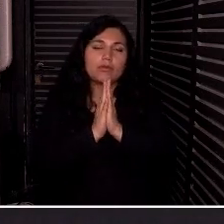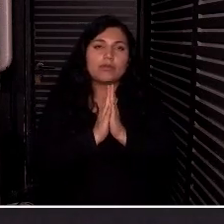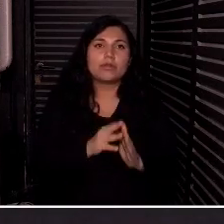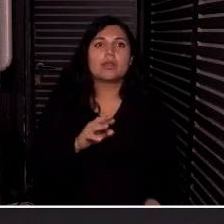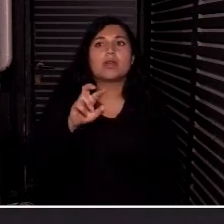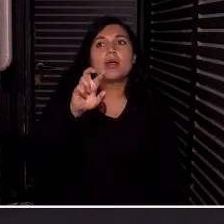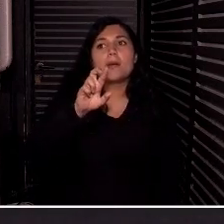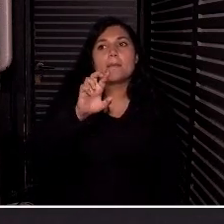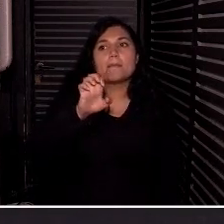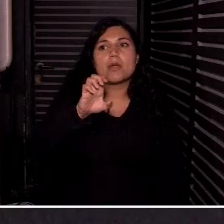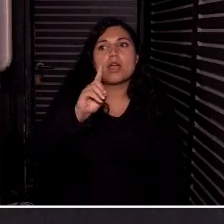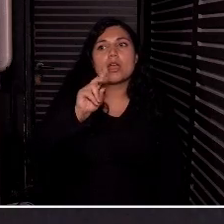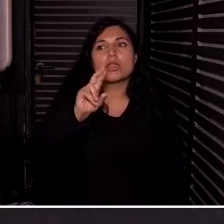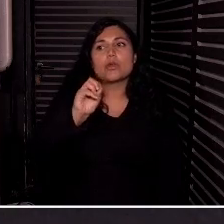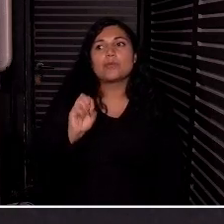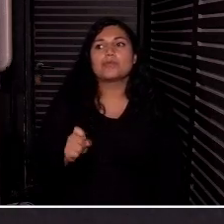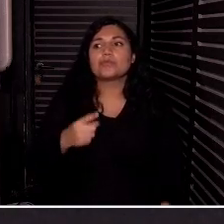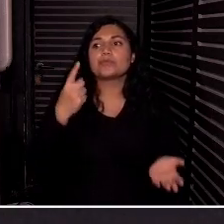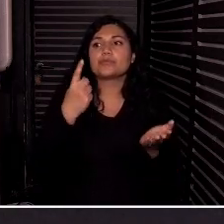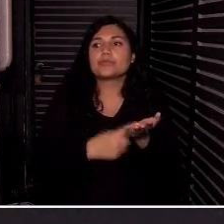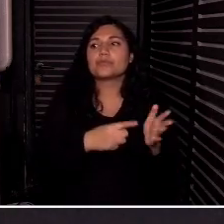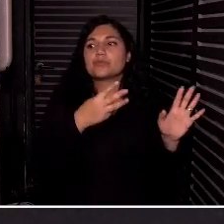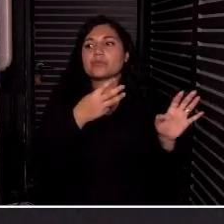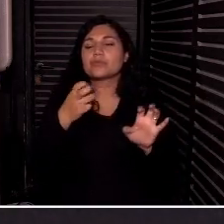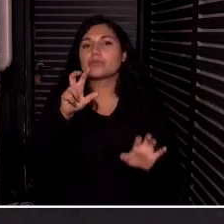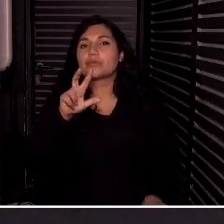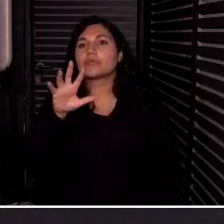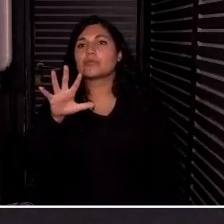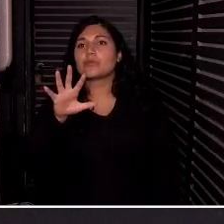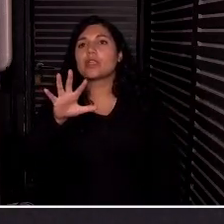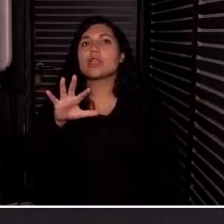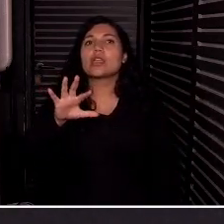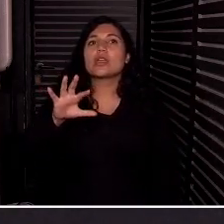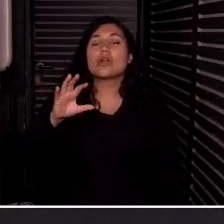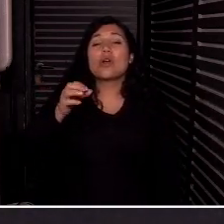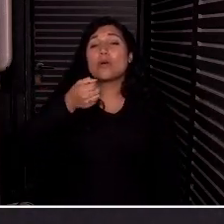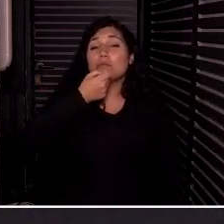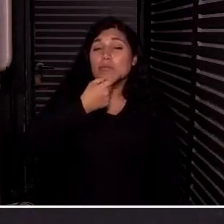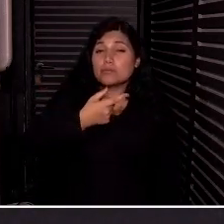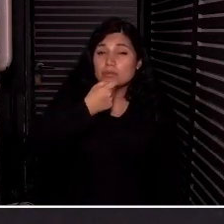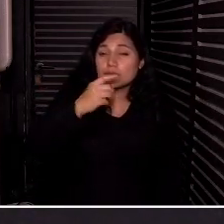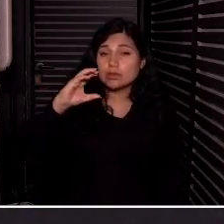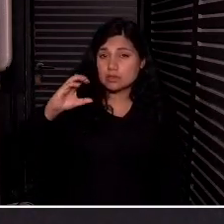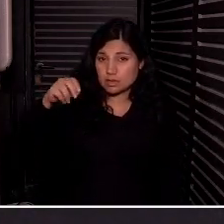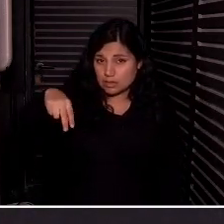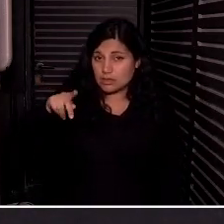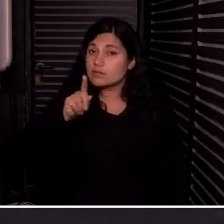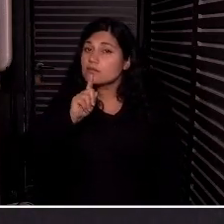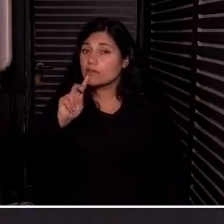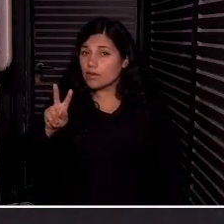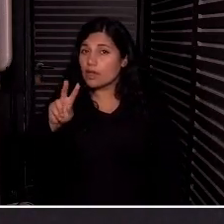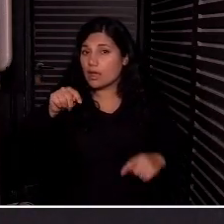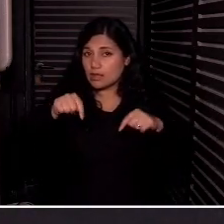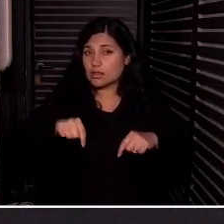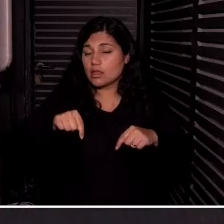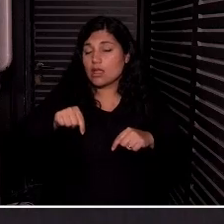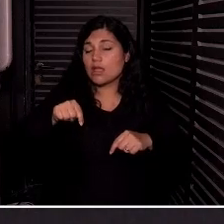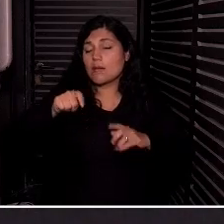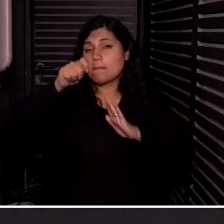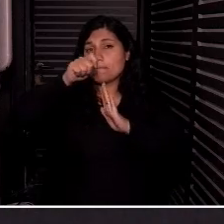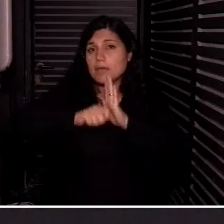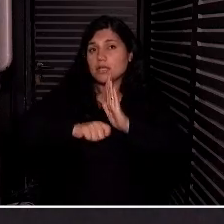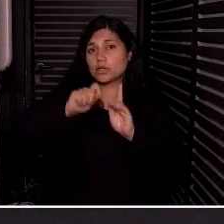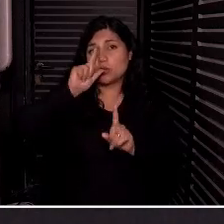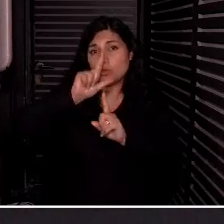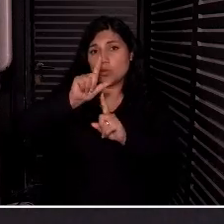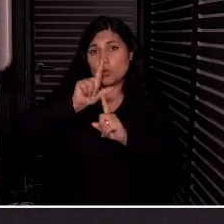Mira de las 1385 denuncias recibidas por el consejo nacional de televisión Durante este mes de julio